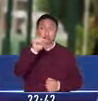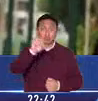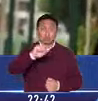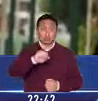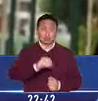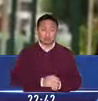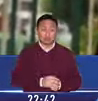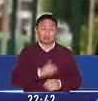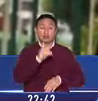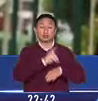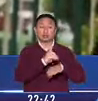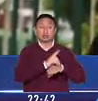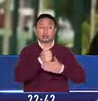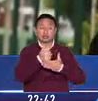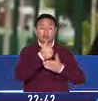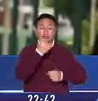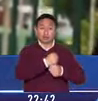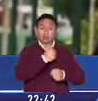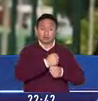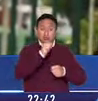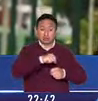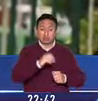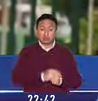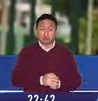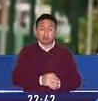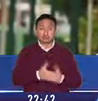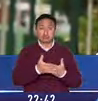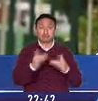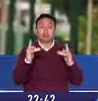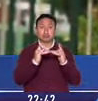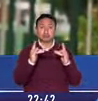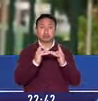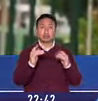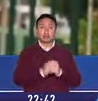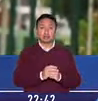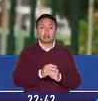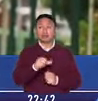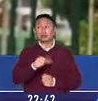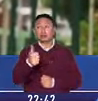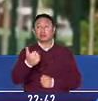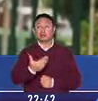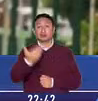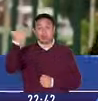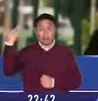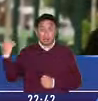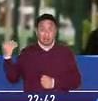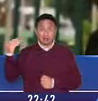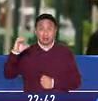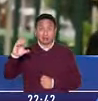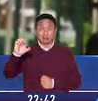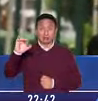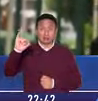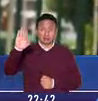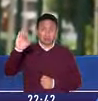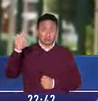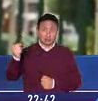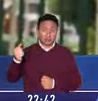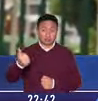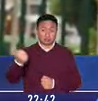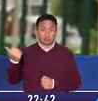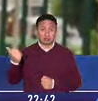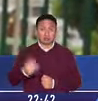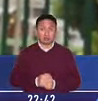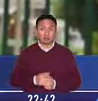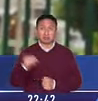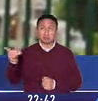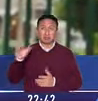algunos médicos atendiendo, hay disponibilidad. Igual venimos del hospital de Díez, de los Seibus, donde me voy